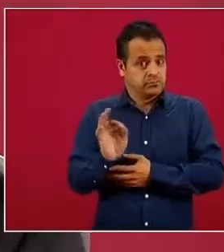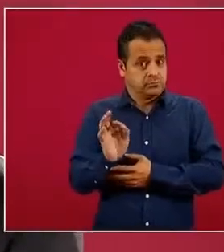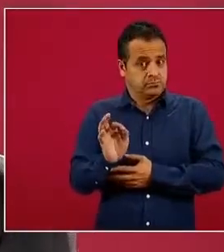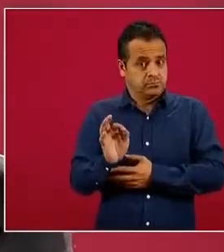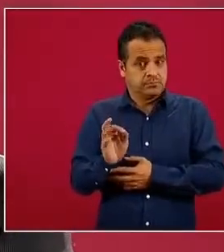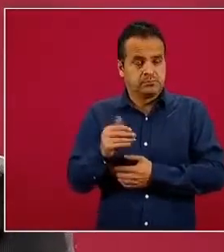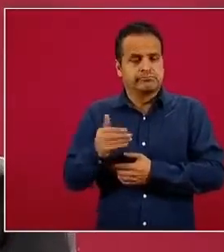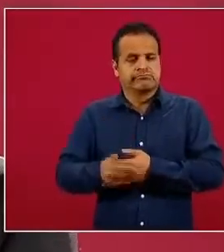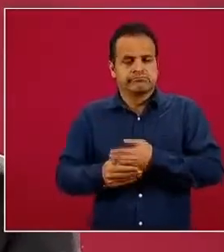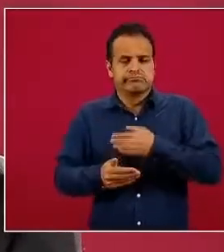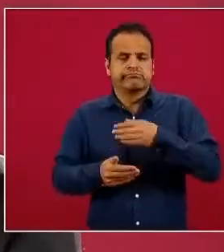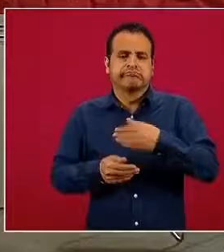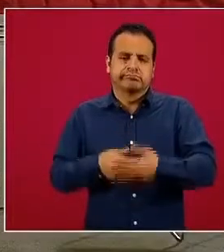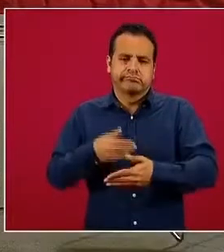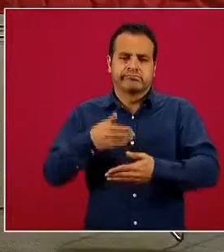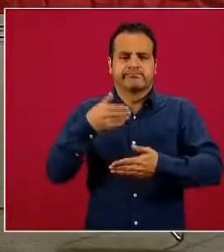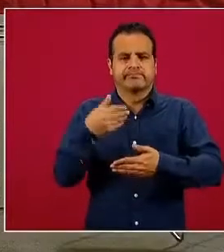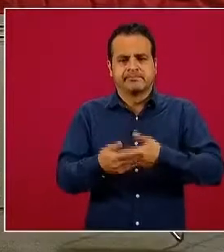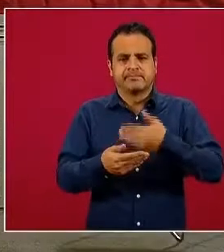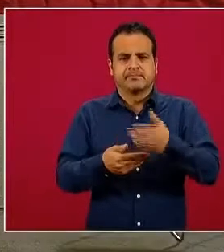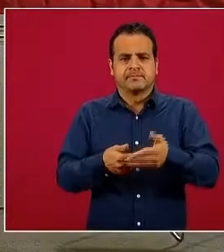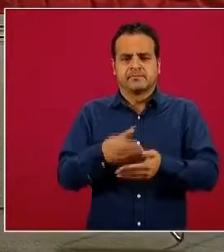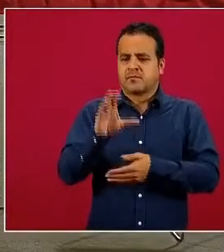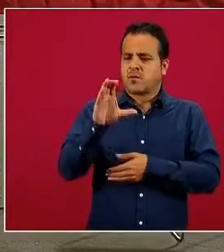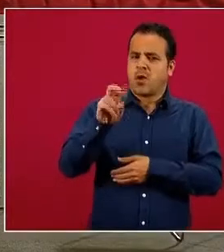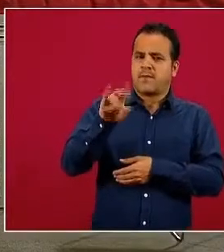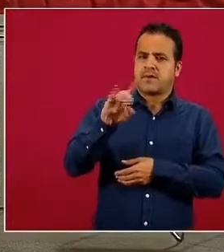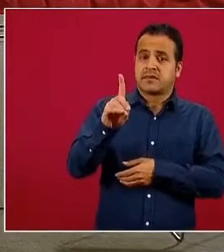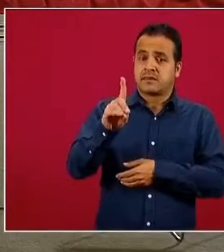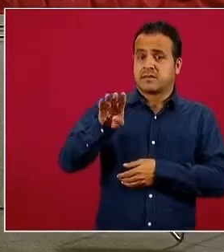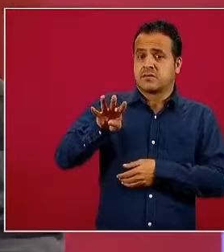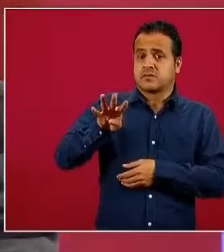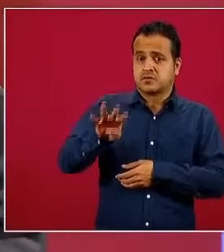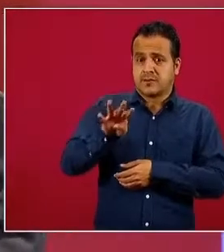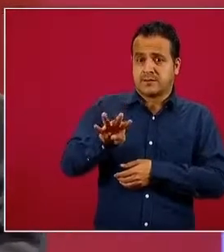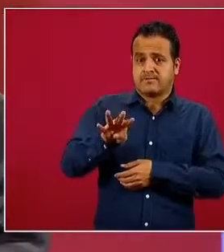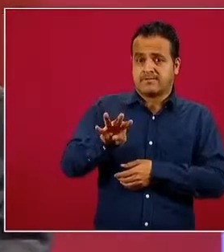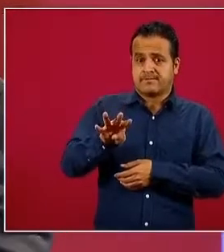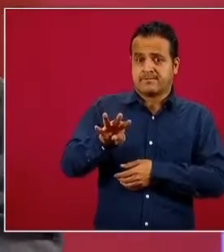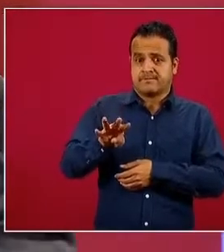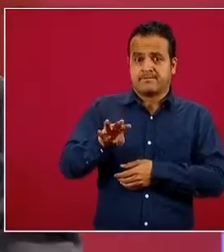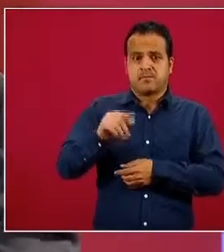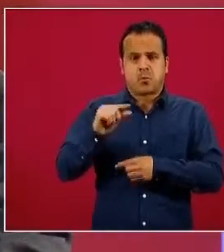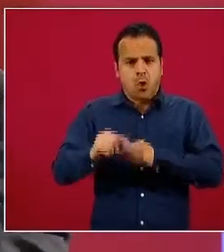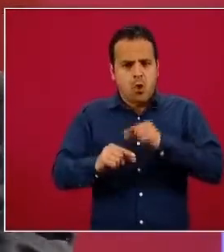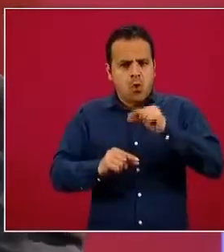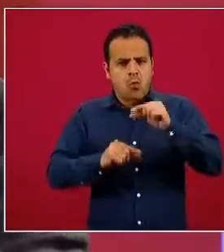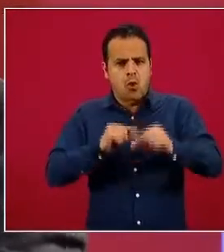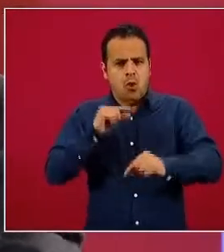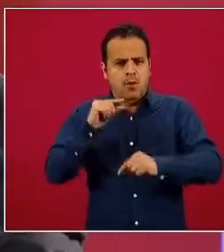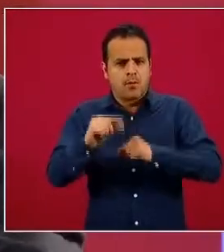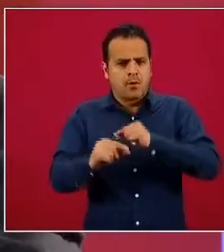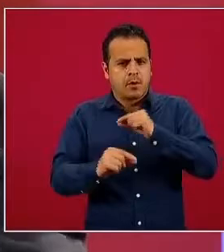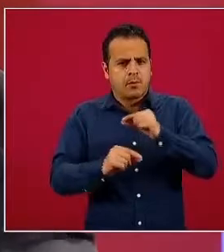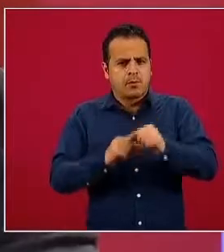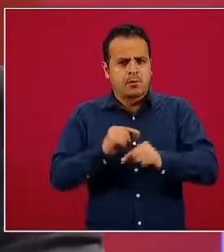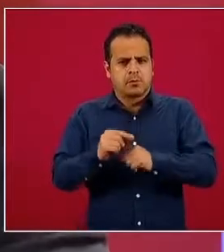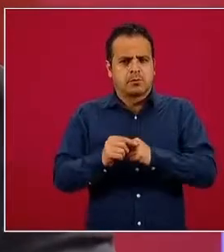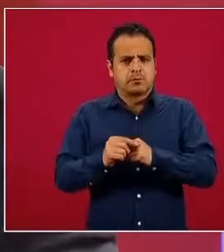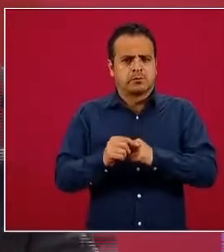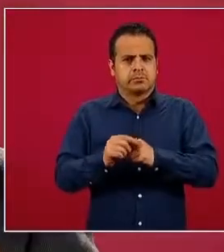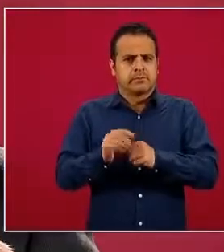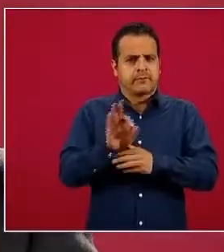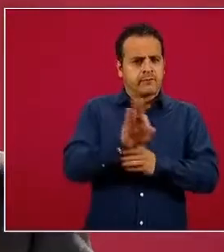eventualmente COVID-19 va a empezar a ser sincrónica, se va a empezar a presentar en forma estacional,